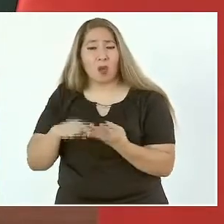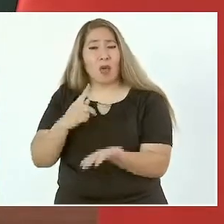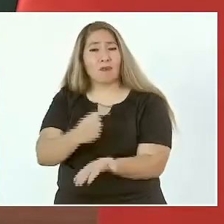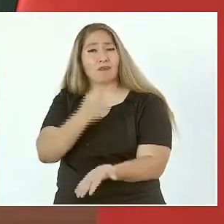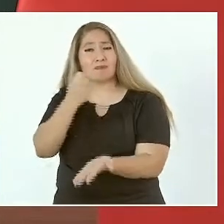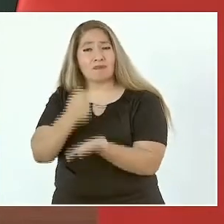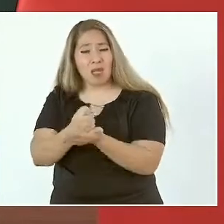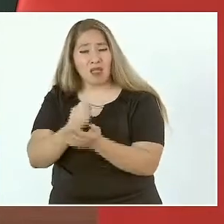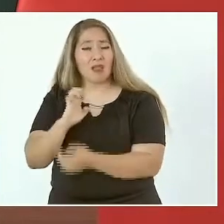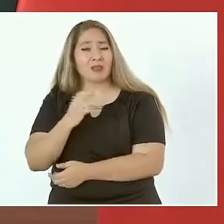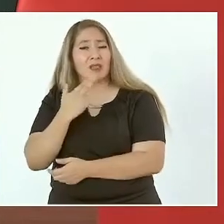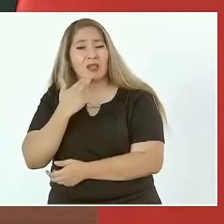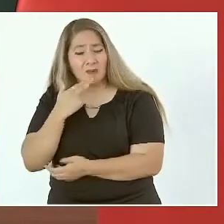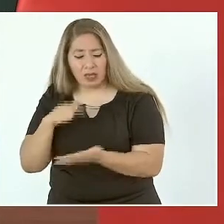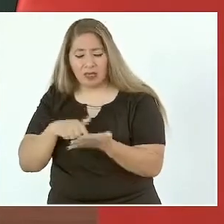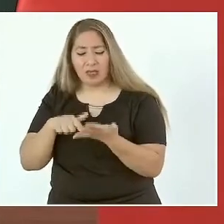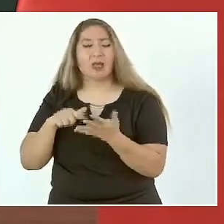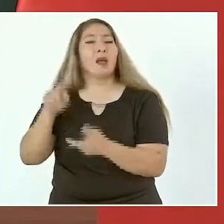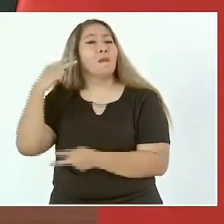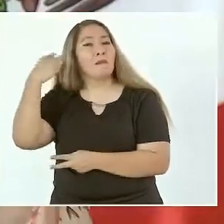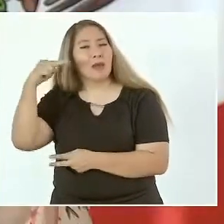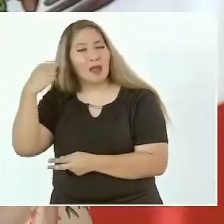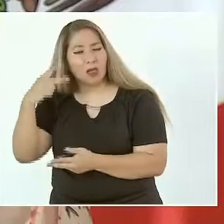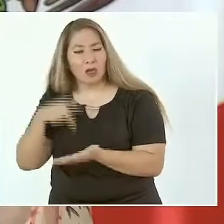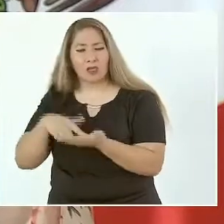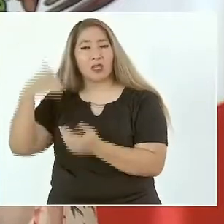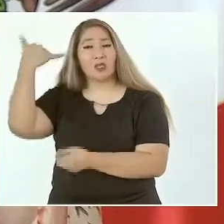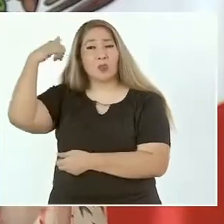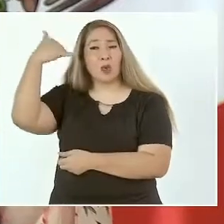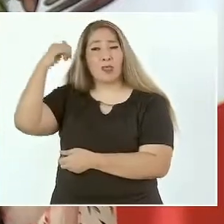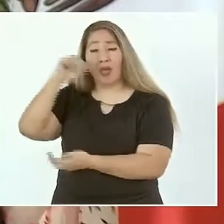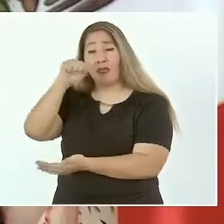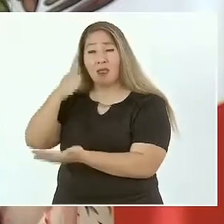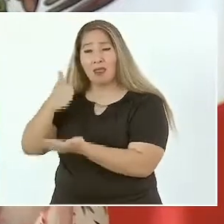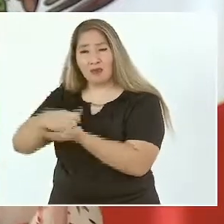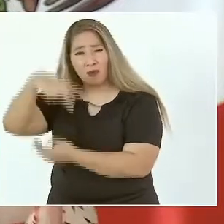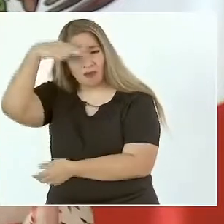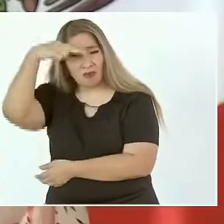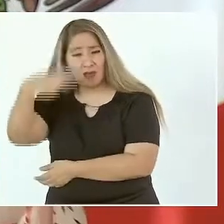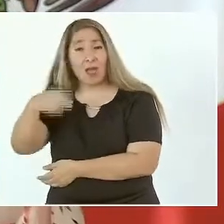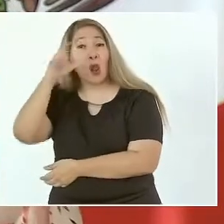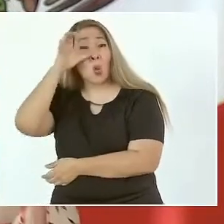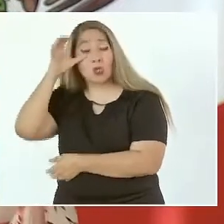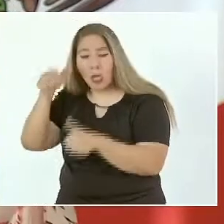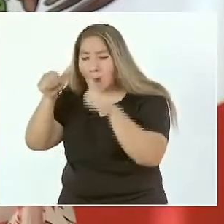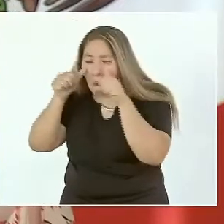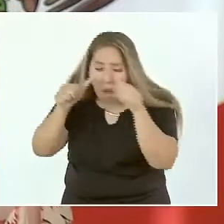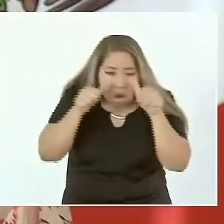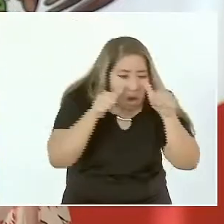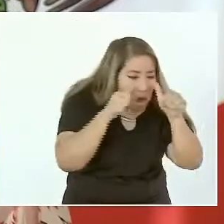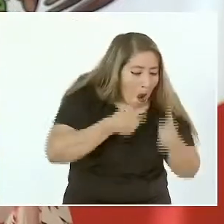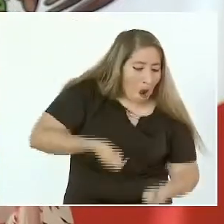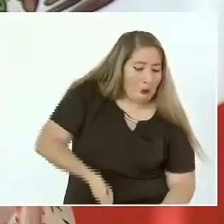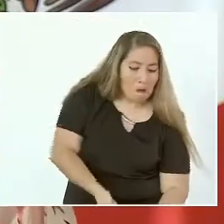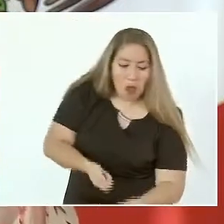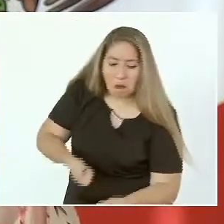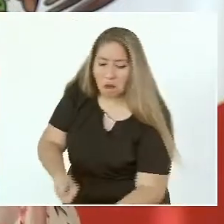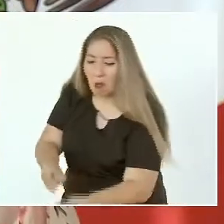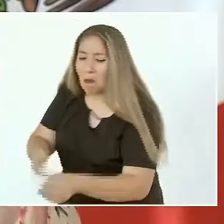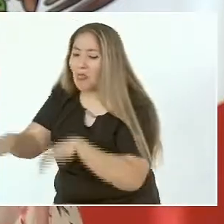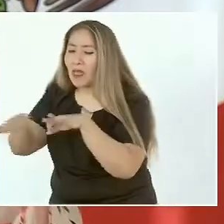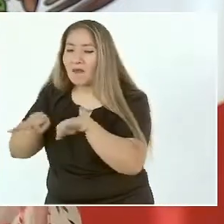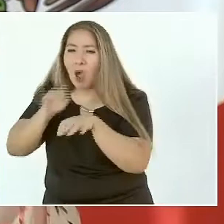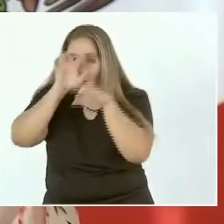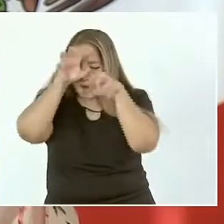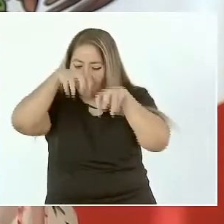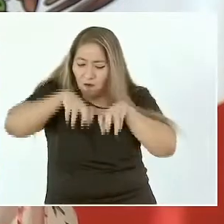Tamaulipas, Chiapas, Veracruz, Yucatán y la Ciudad de México. Los chinos se dedicaron a la agricultura, trabajaron en las